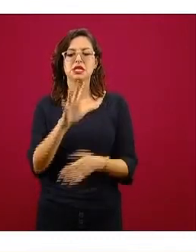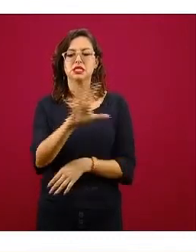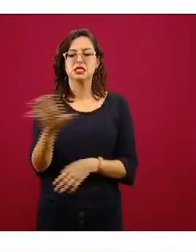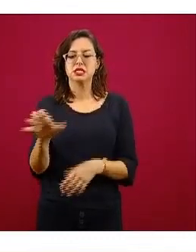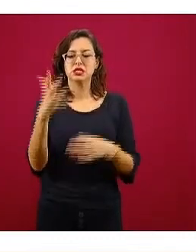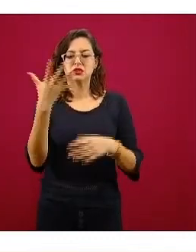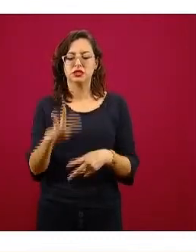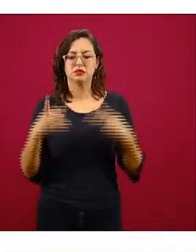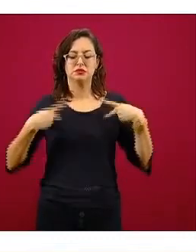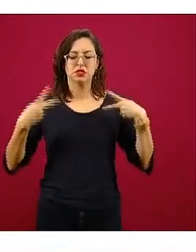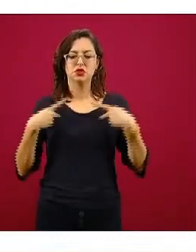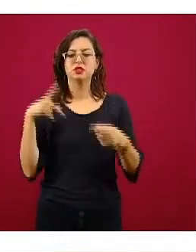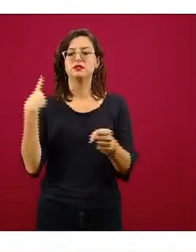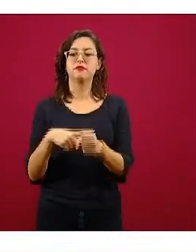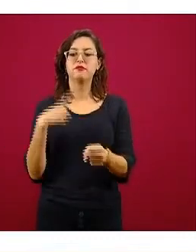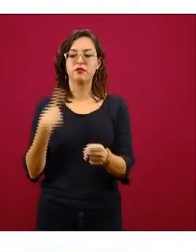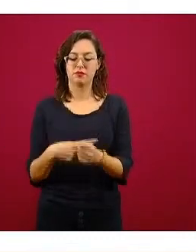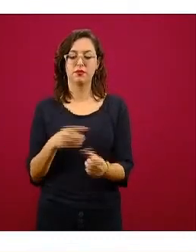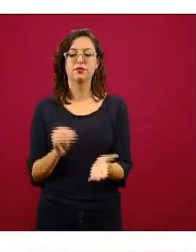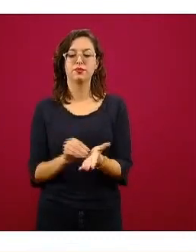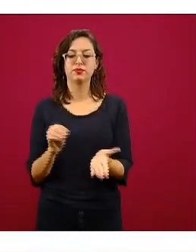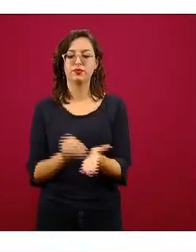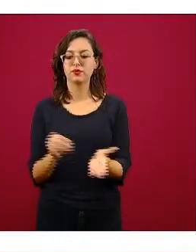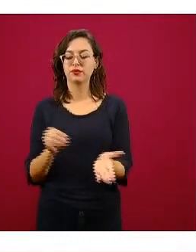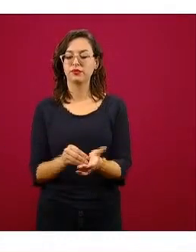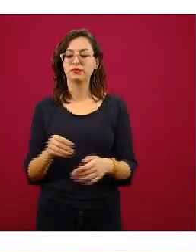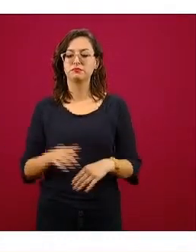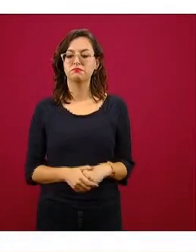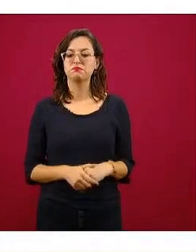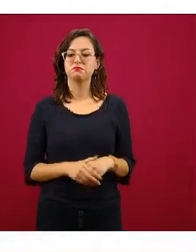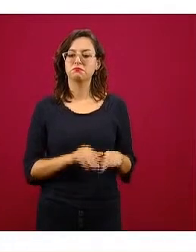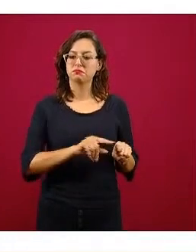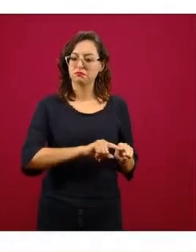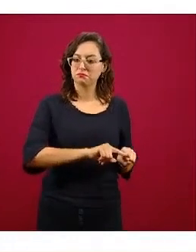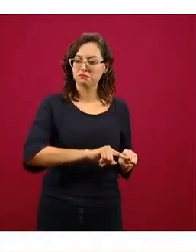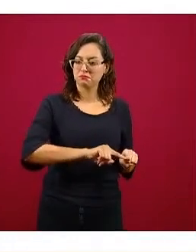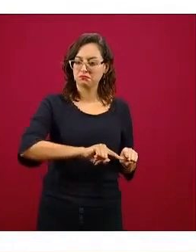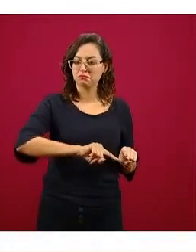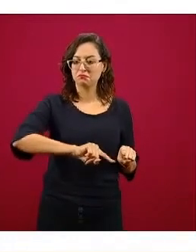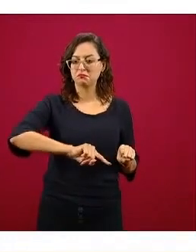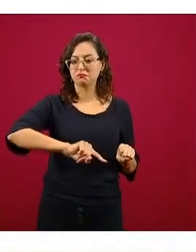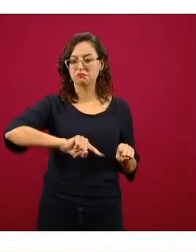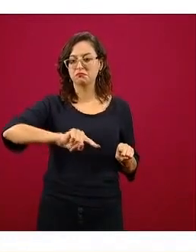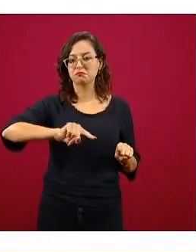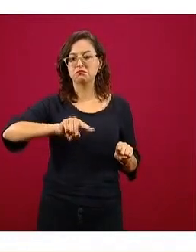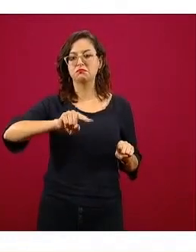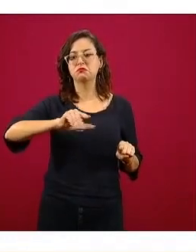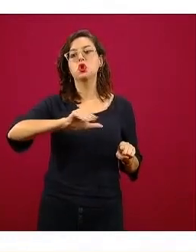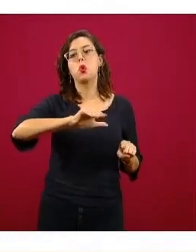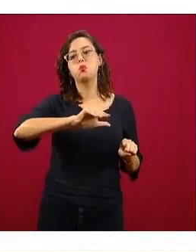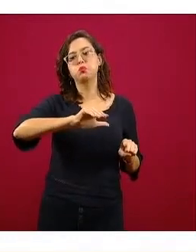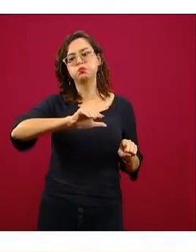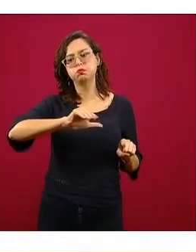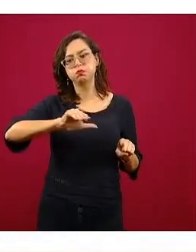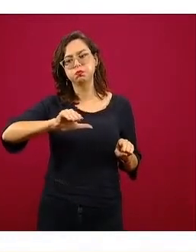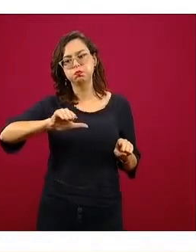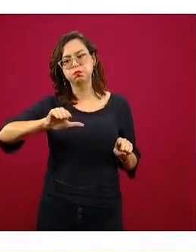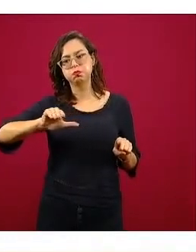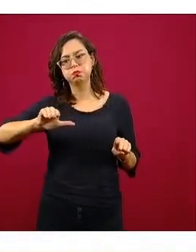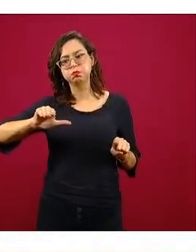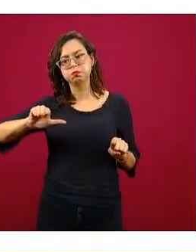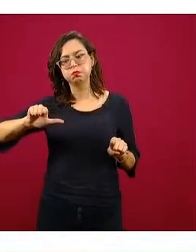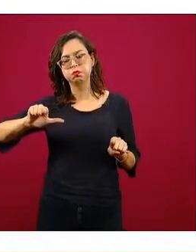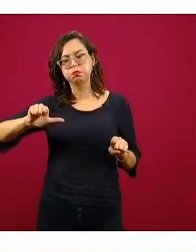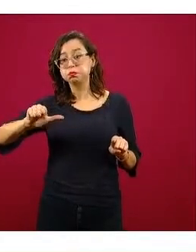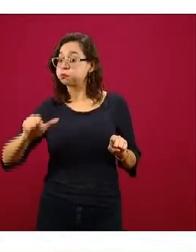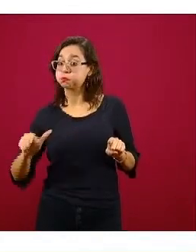1,510 casos activos estimados, tuvo su curva, logró un periodo de estabilización, no se